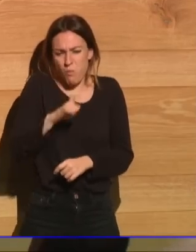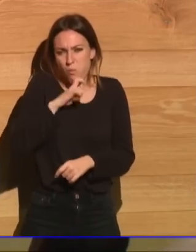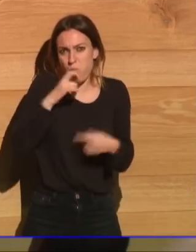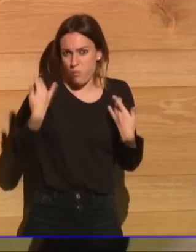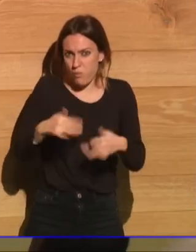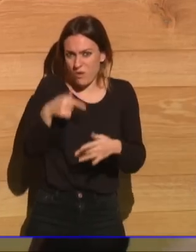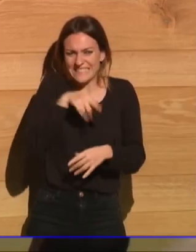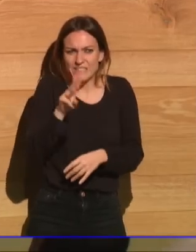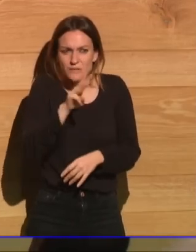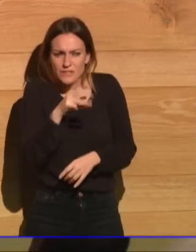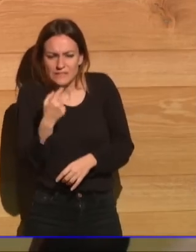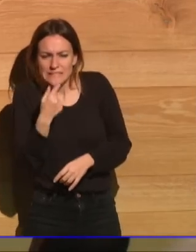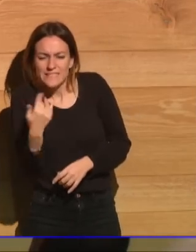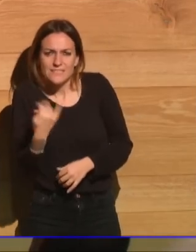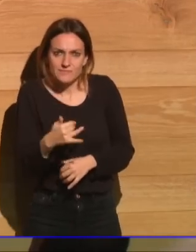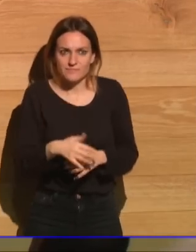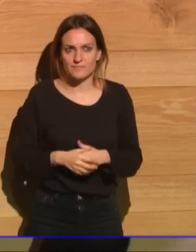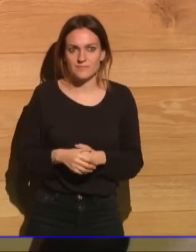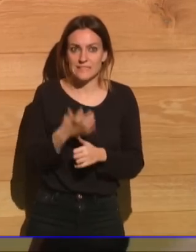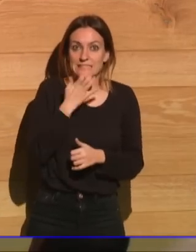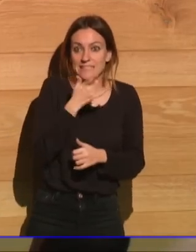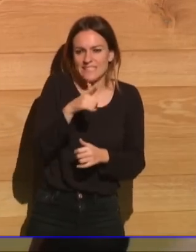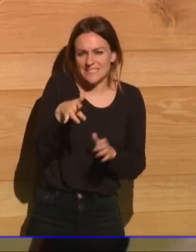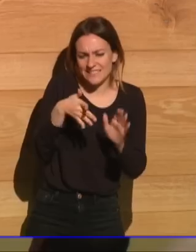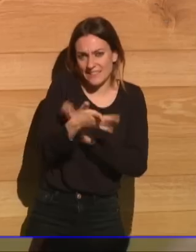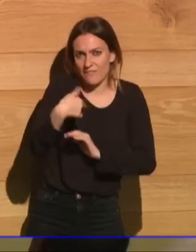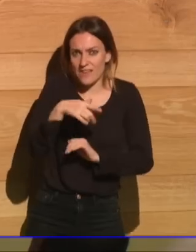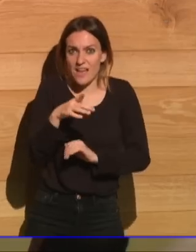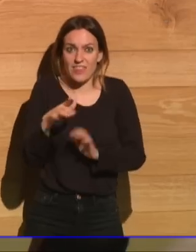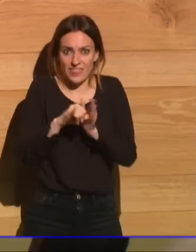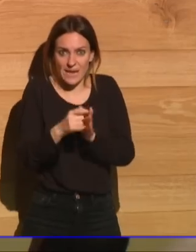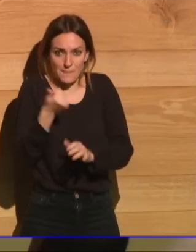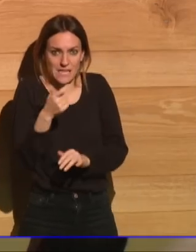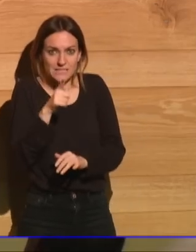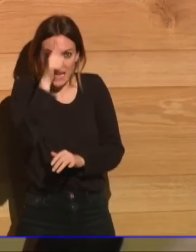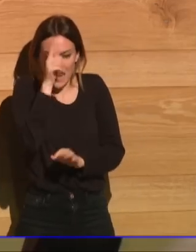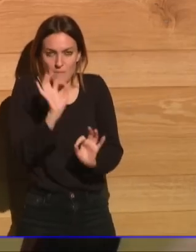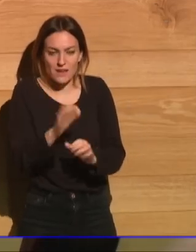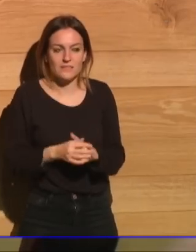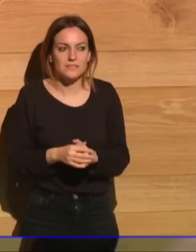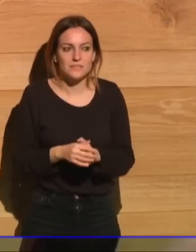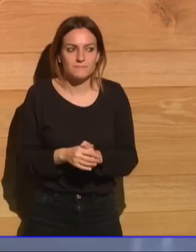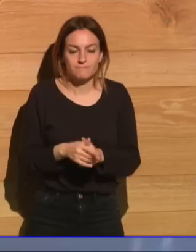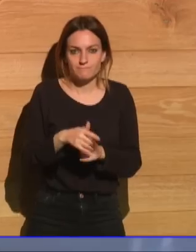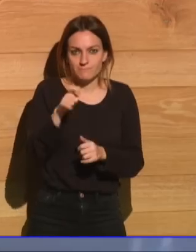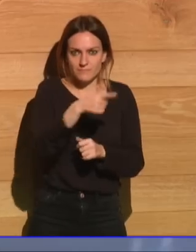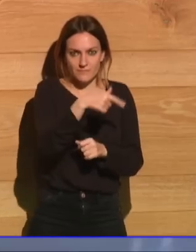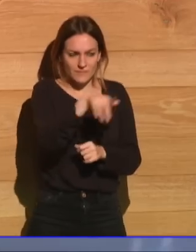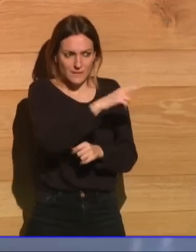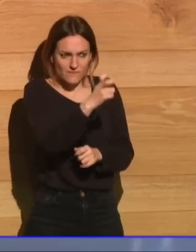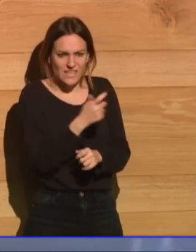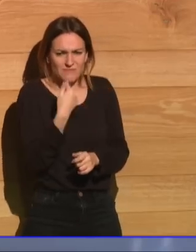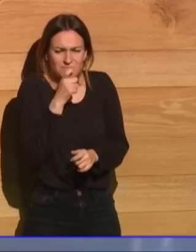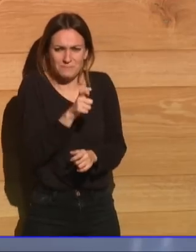Con una la estuca, W, si un ves una B, Messerschmitt. estarás más cerca del alemán que con una Bueno, U. pues Luftwaffe. los alemanes Por ahí estaban, viene la